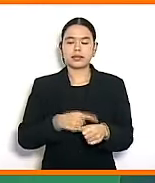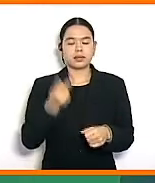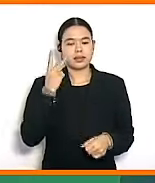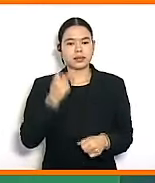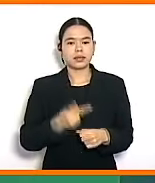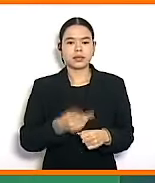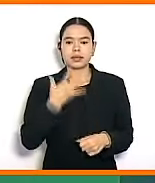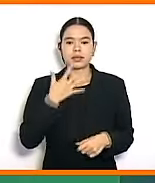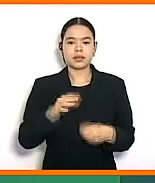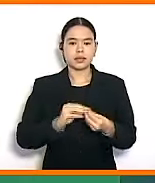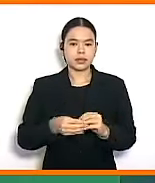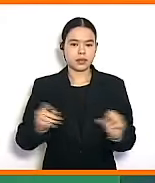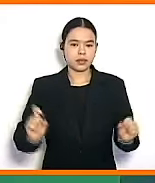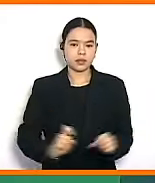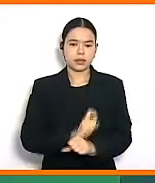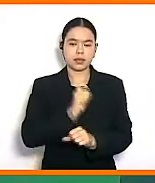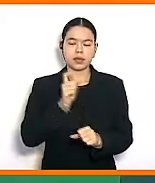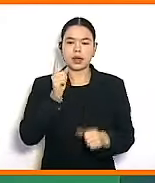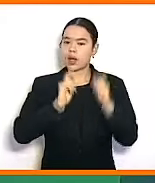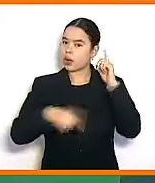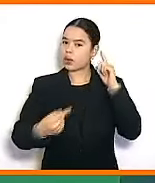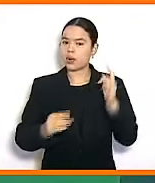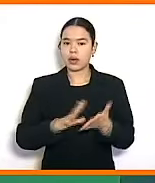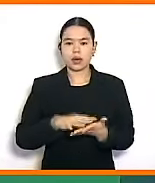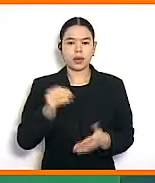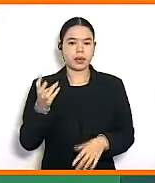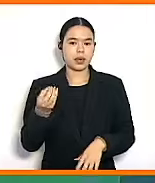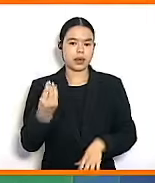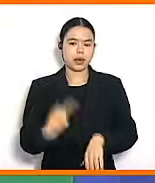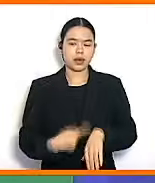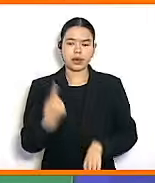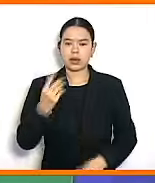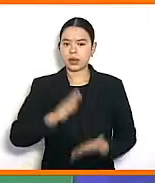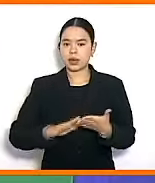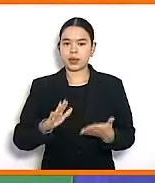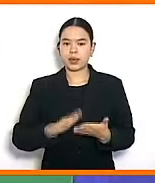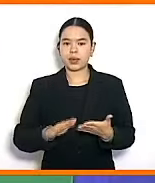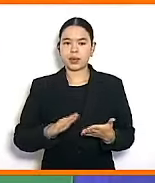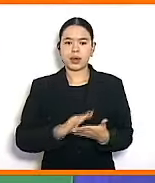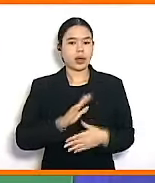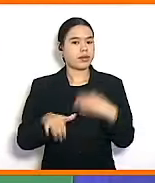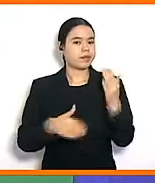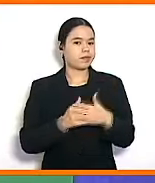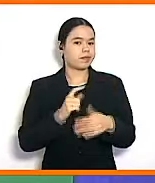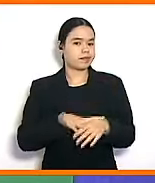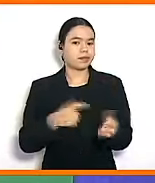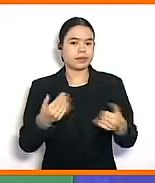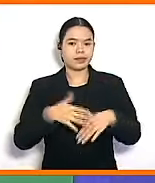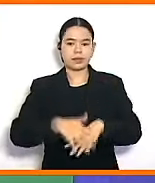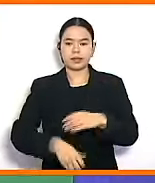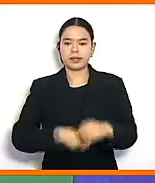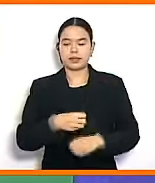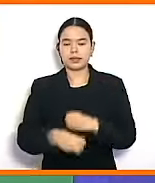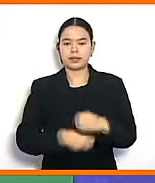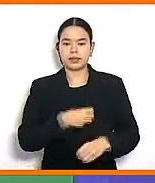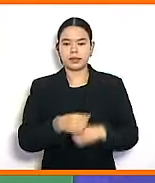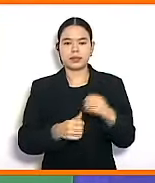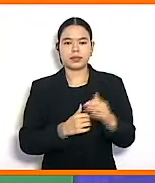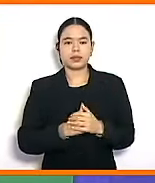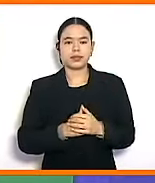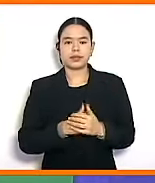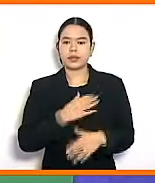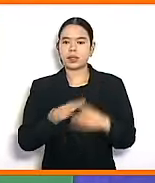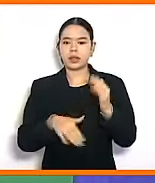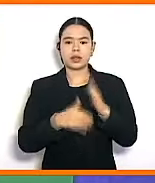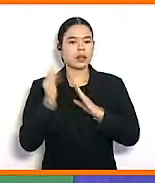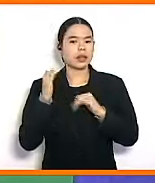ese afortunado número ganador. En diaria multiplicaremos 60 veces tu inversión. En este momento incluimos las esferas al juego.